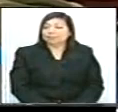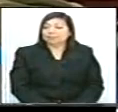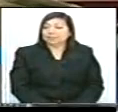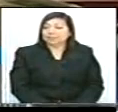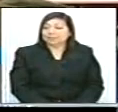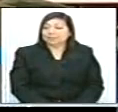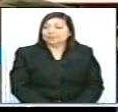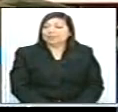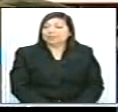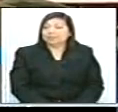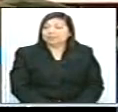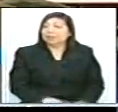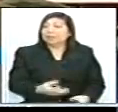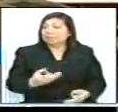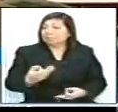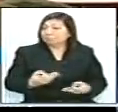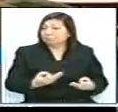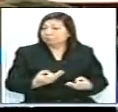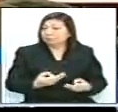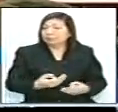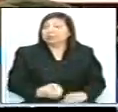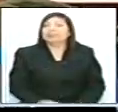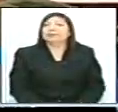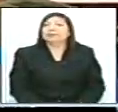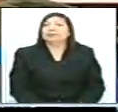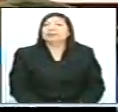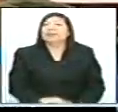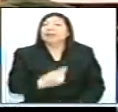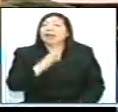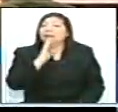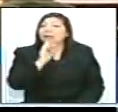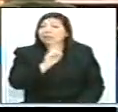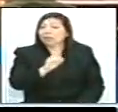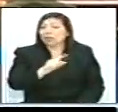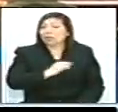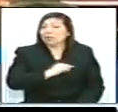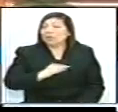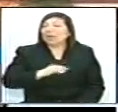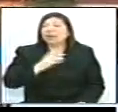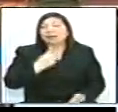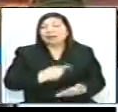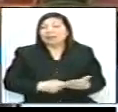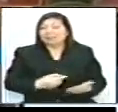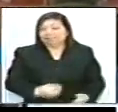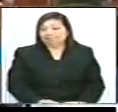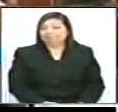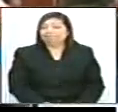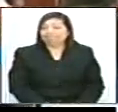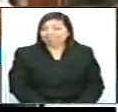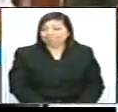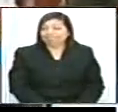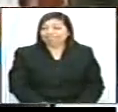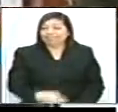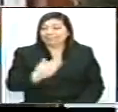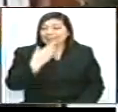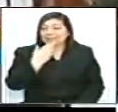para su sustentación del presupuesto para el 2020. Por supuesto que sí. Muchas gracias. Muy bien.